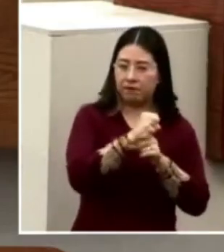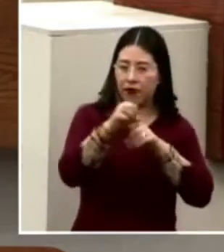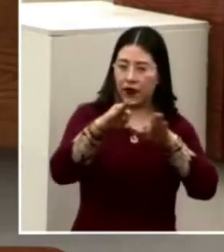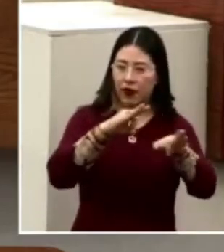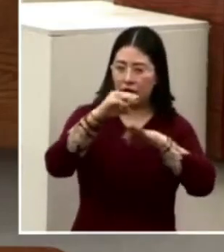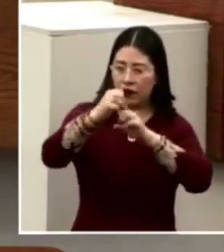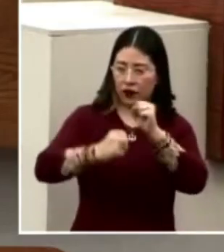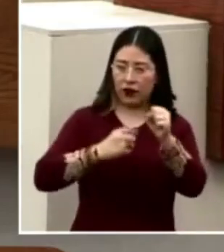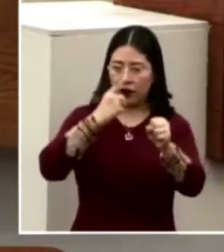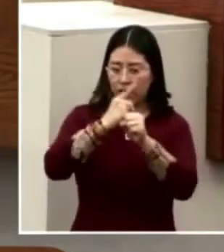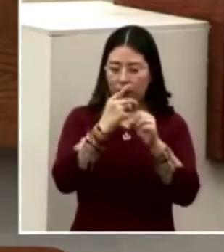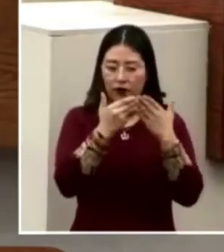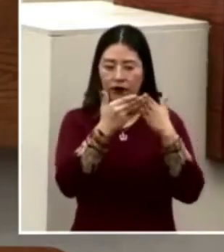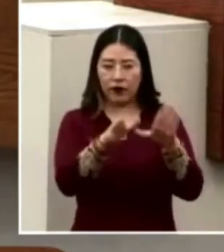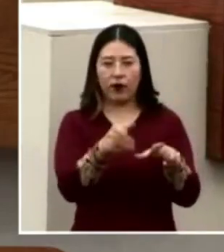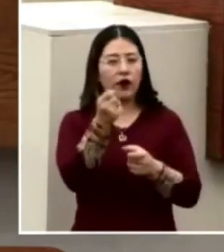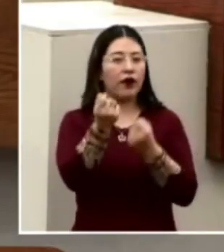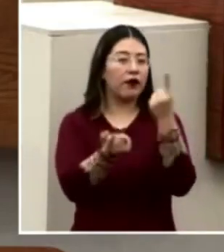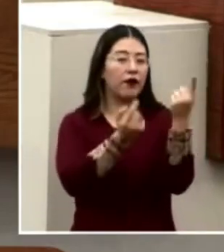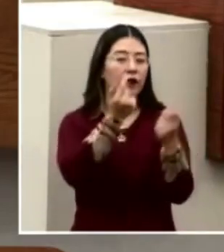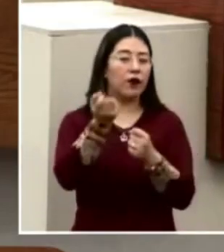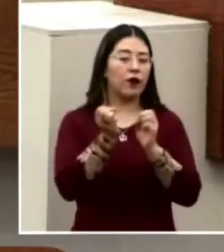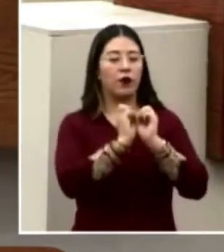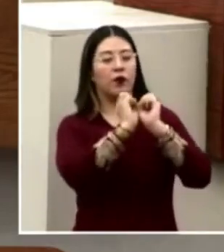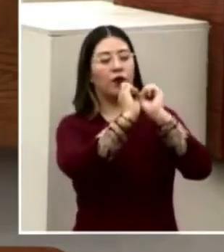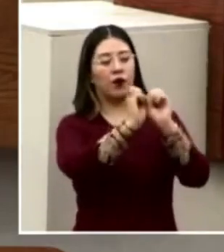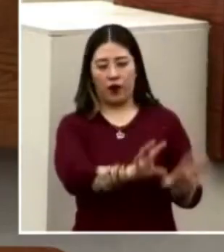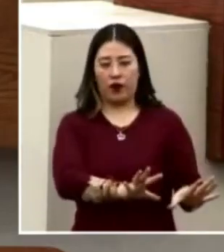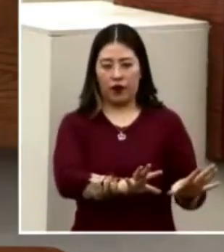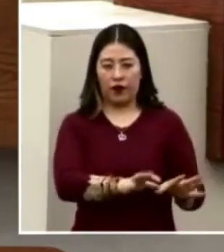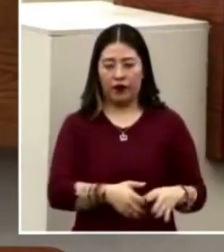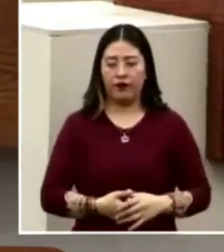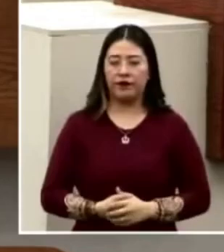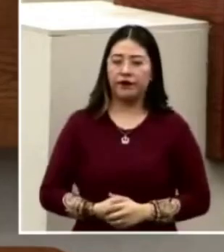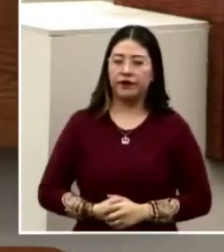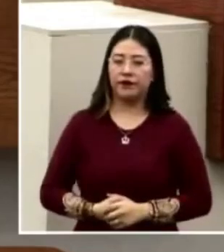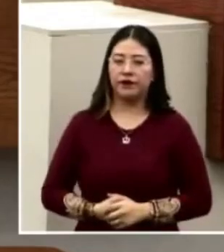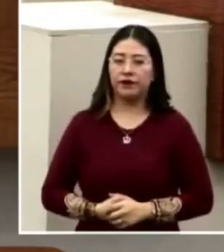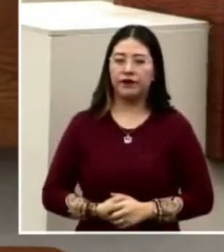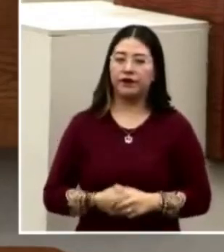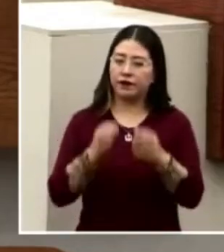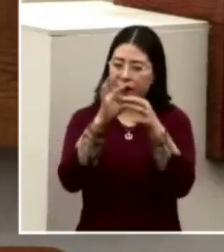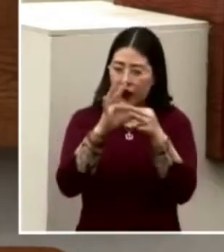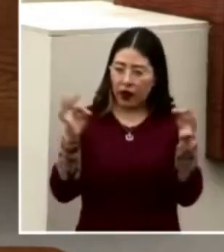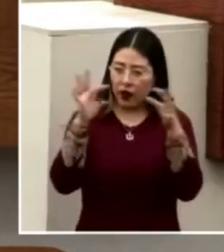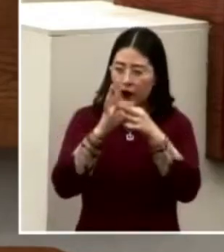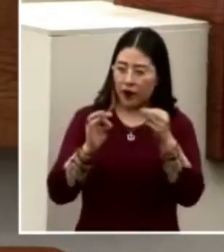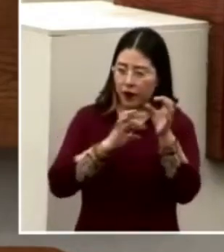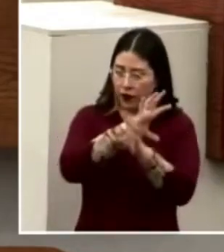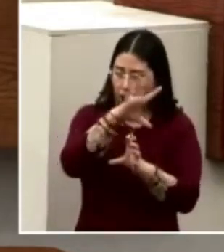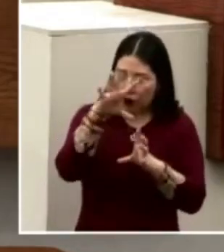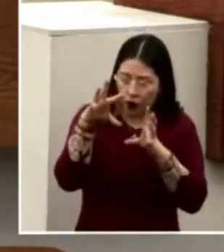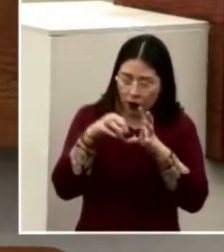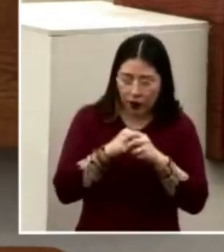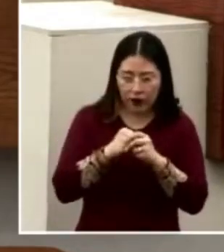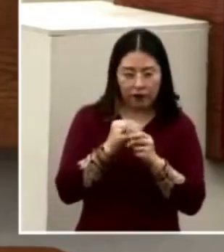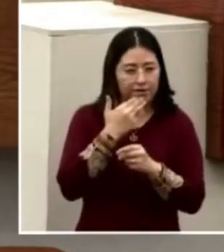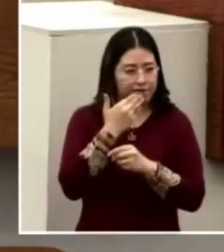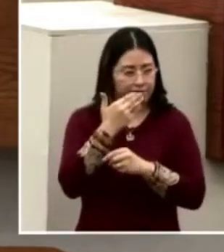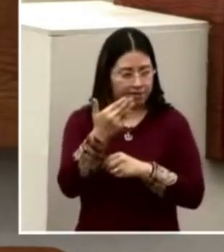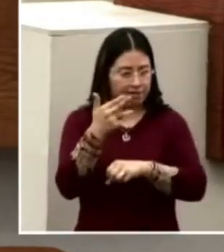de seguridad pública. En algunos, porque para serles honestos y hablarles con toda franqueza,